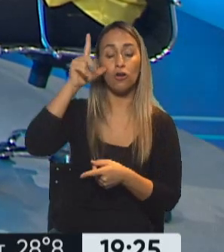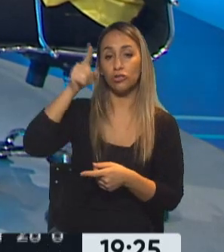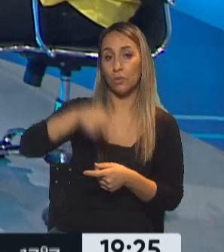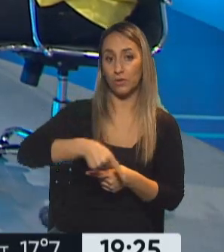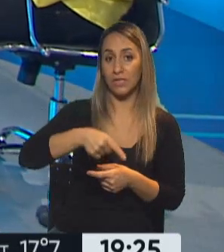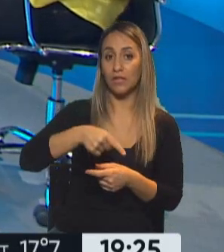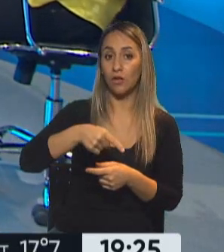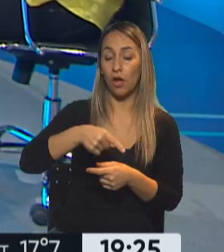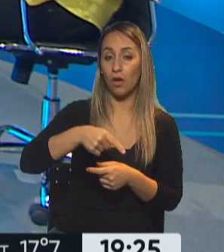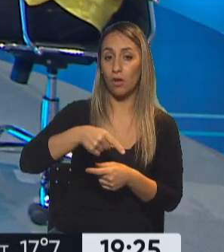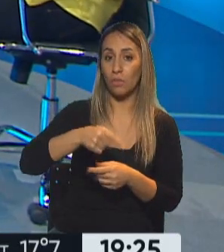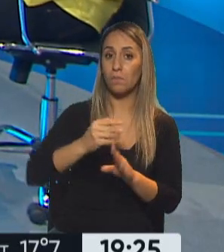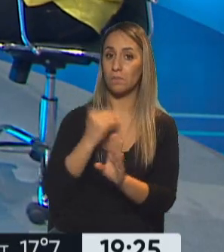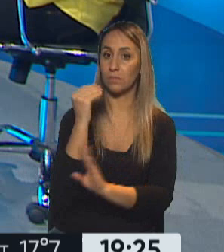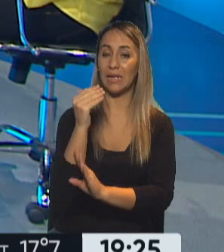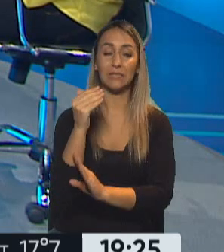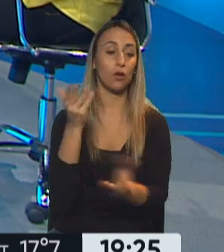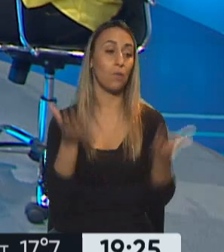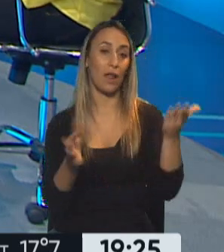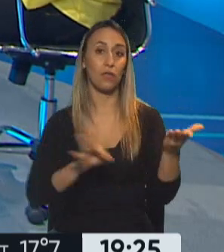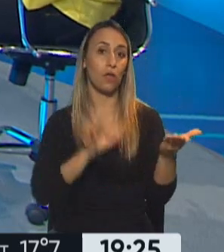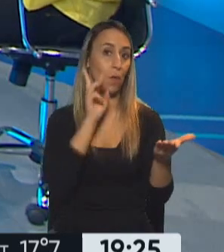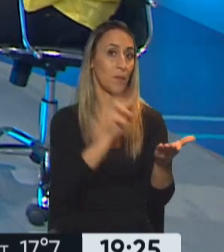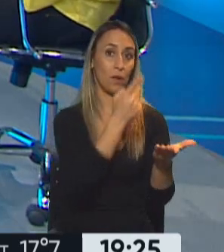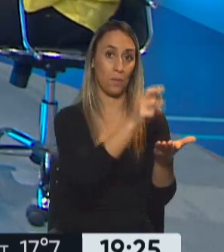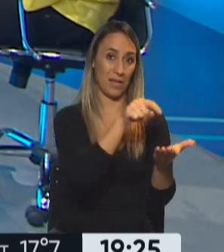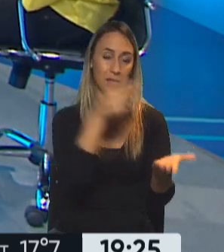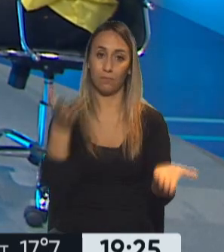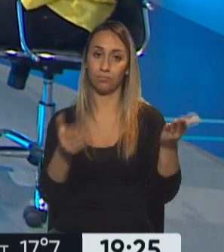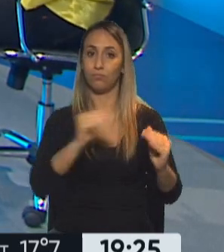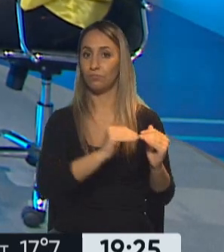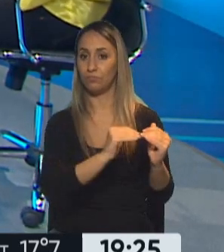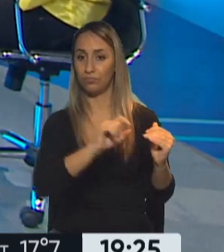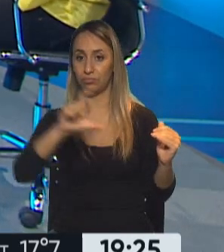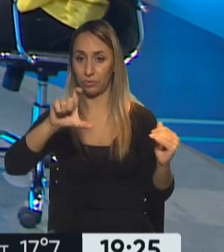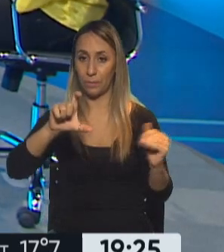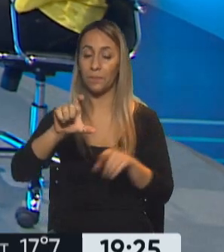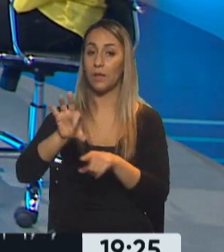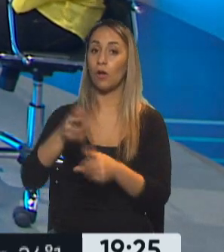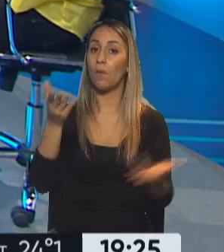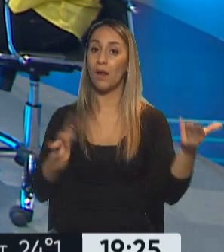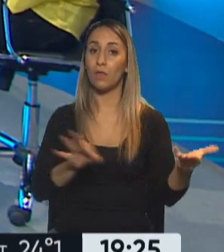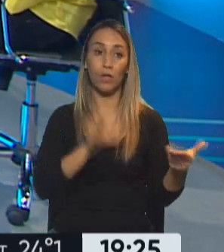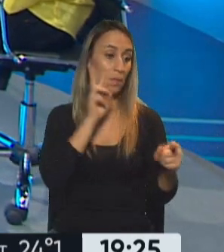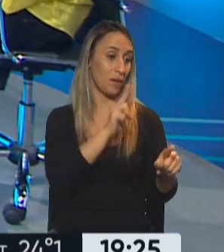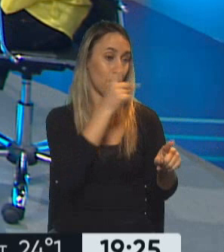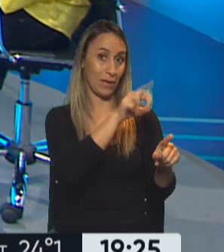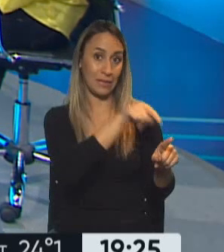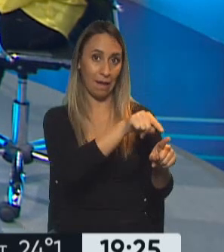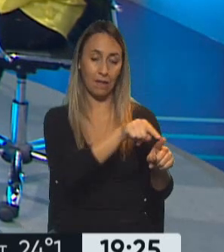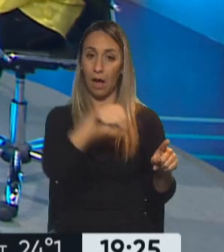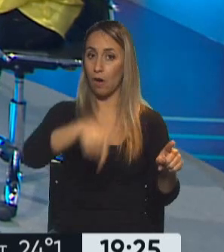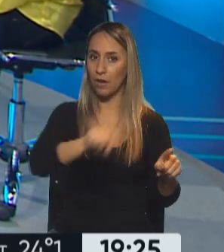mismo trimestre de 2020. Bueno, una recuperación, si se quiere, a comparación de 2020, de un poquito más de